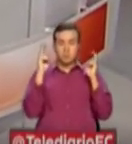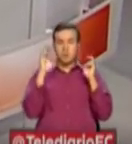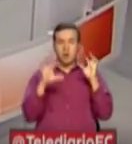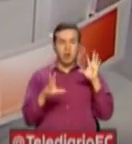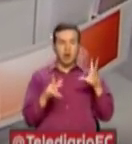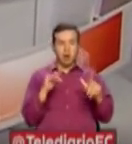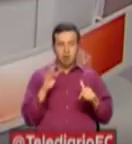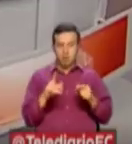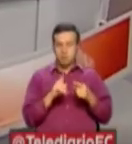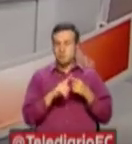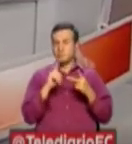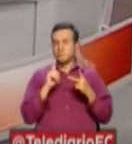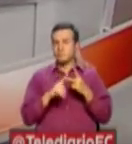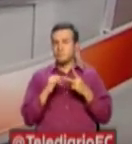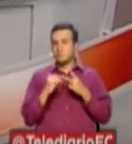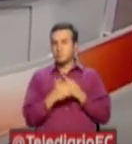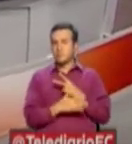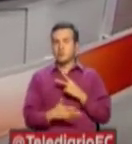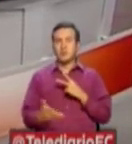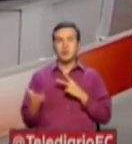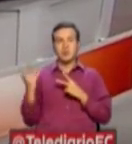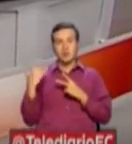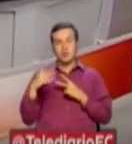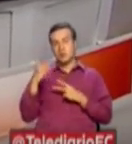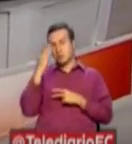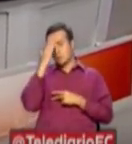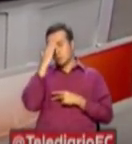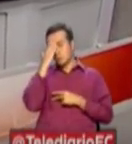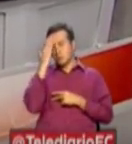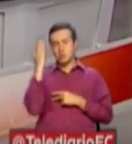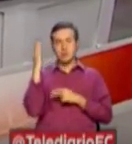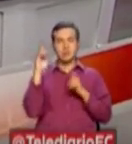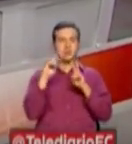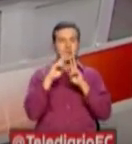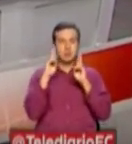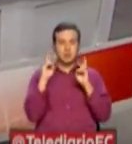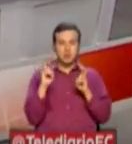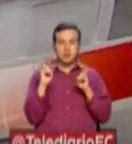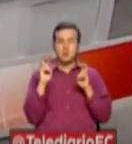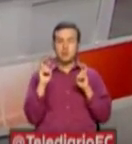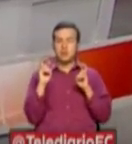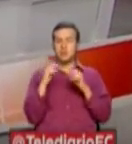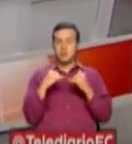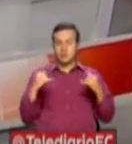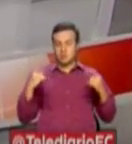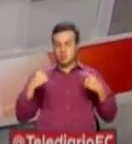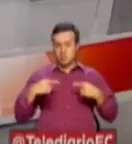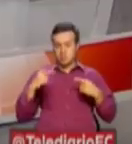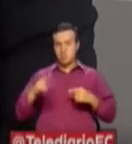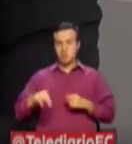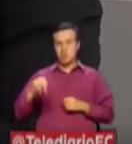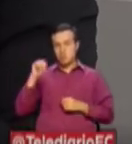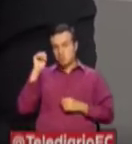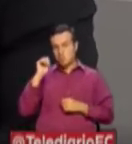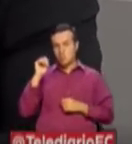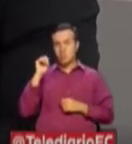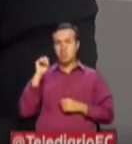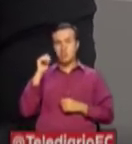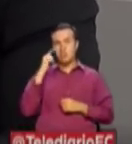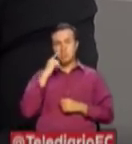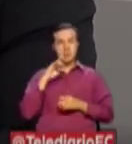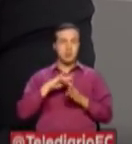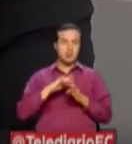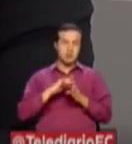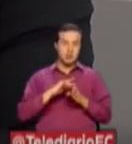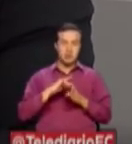corrupción ahora tiene que ver pero muy probablemente también con con el tema de la frontera norte verdad podrían estar en riesgo